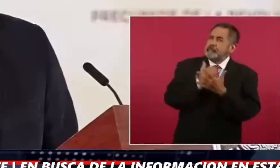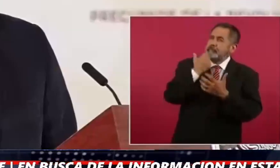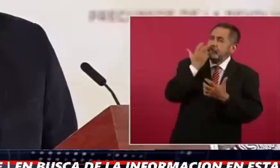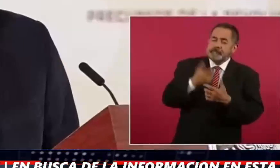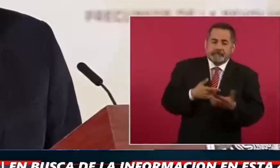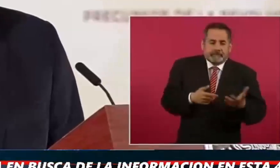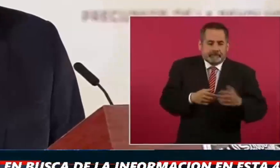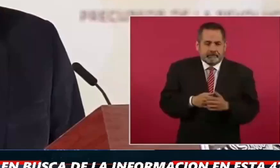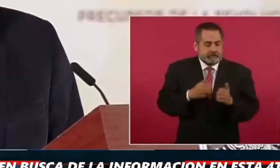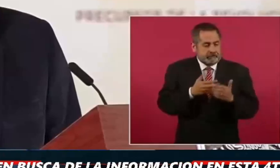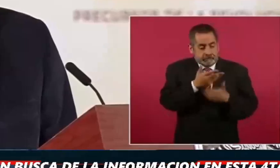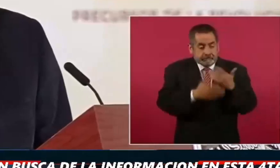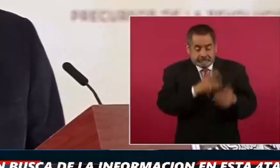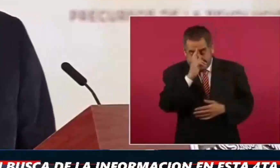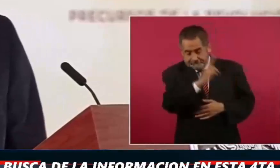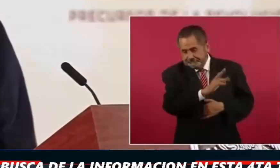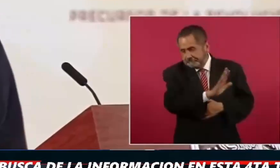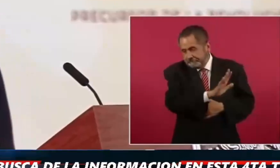Y con todo respeto,